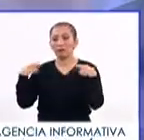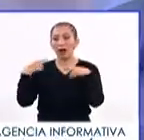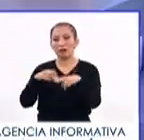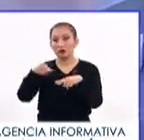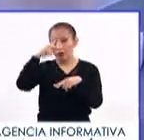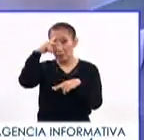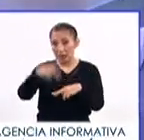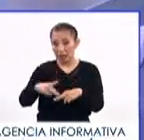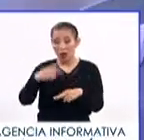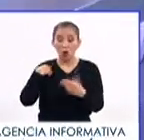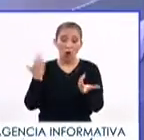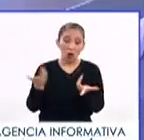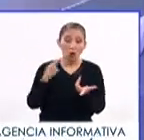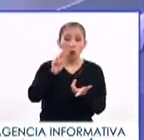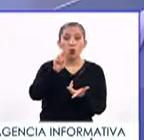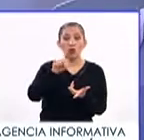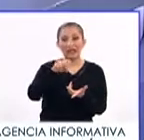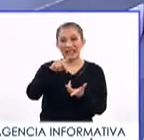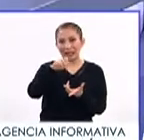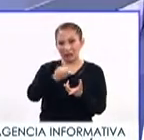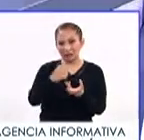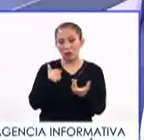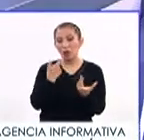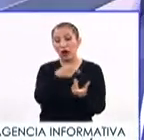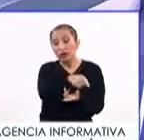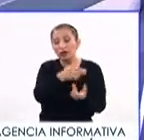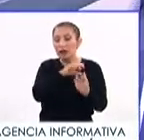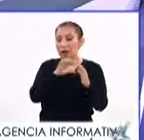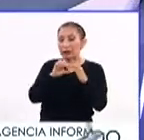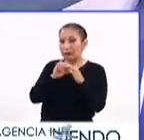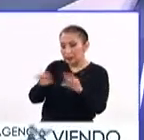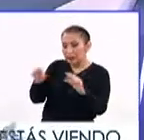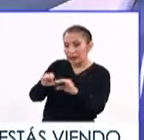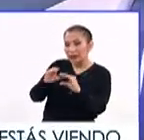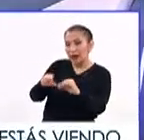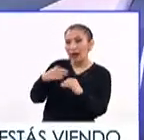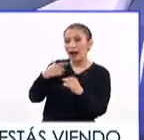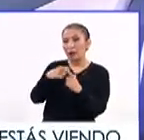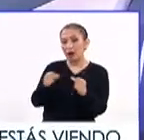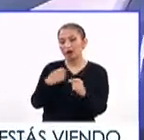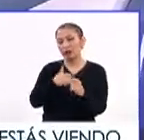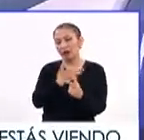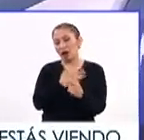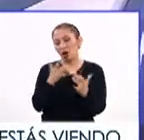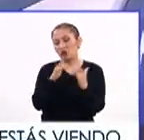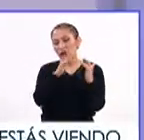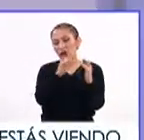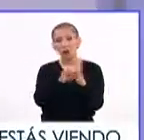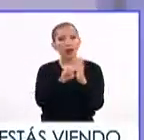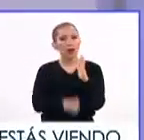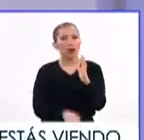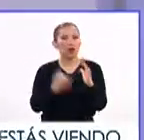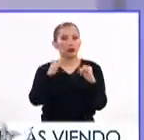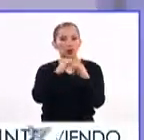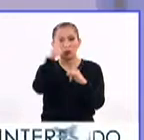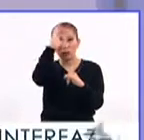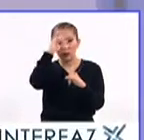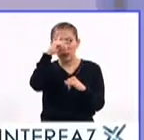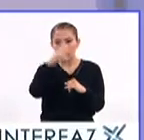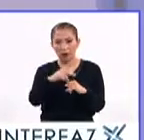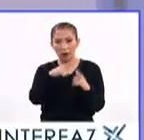profesores mexicanos o nikkeis que aquí en México están enseñando japonés. Entonces pues tienen mucho contacto, por ejemplo, con el Instituto